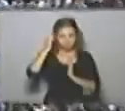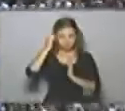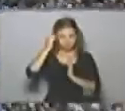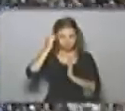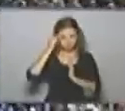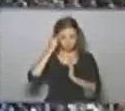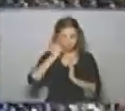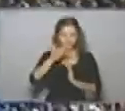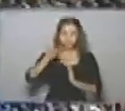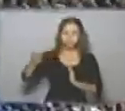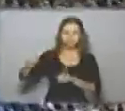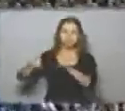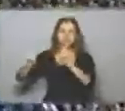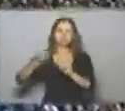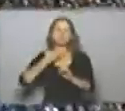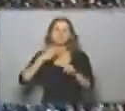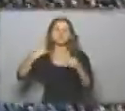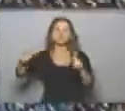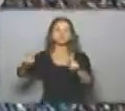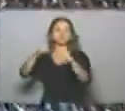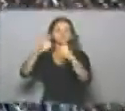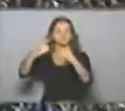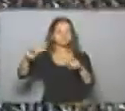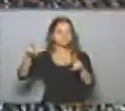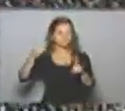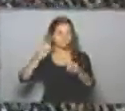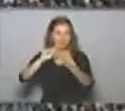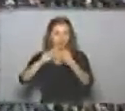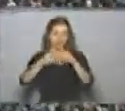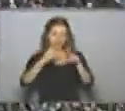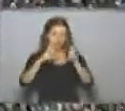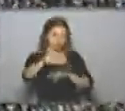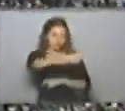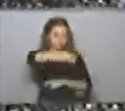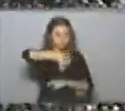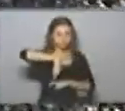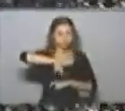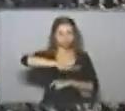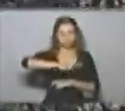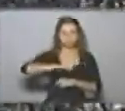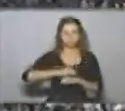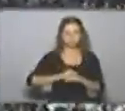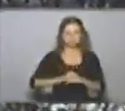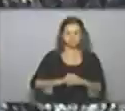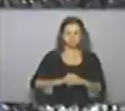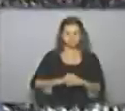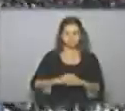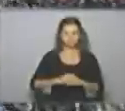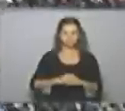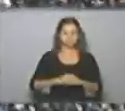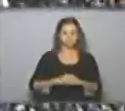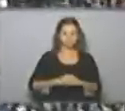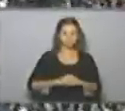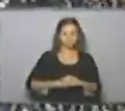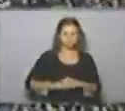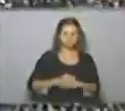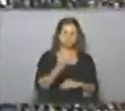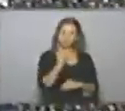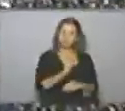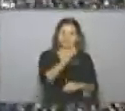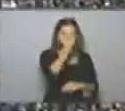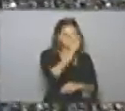normalmente acordes a la circunstancia, porque después cada creyente, cada